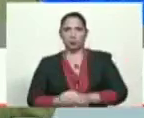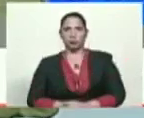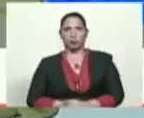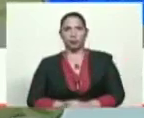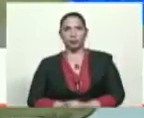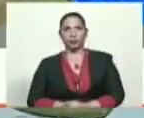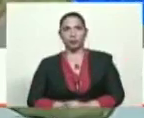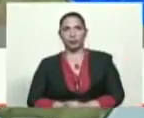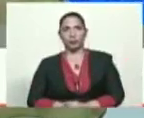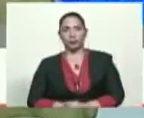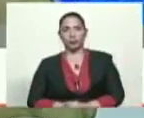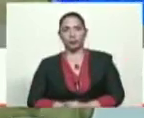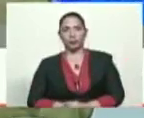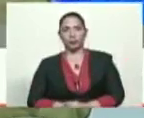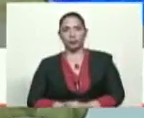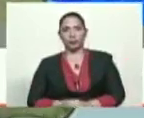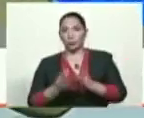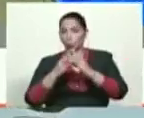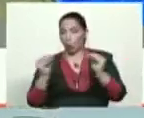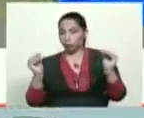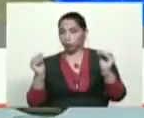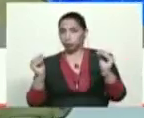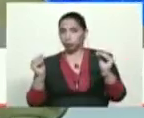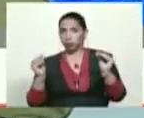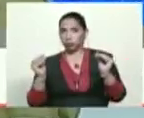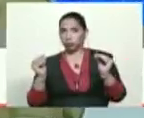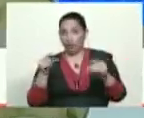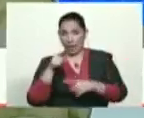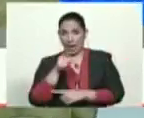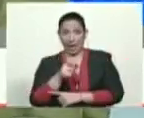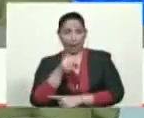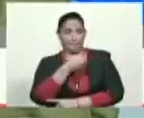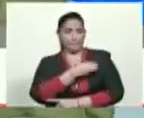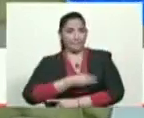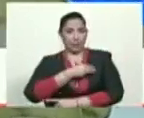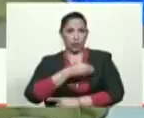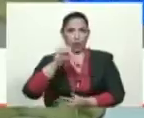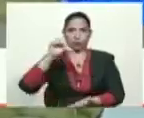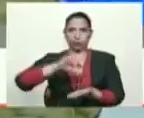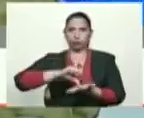a arreglarlo todo esta es una misión central